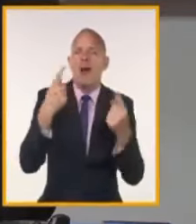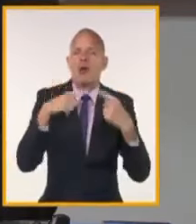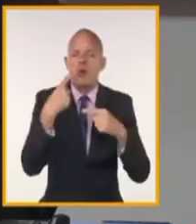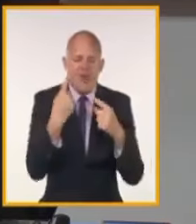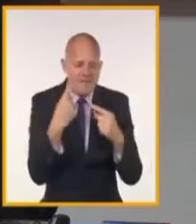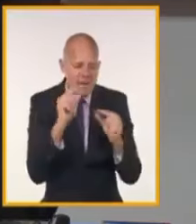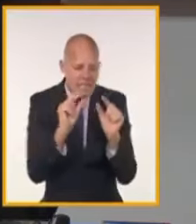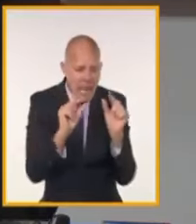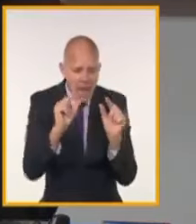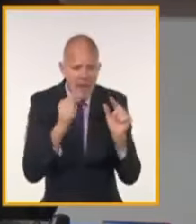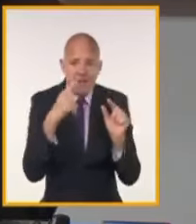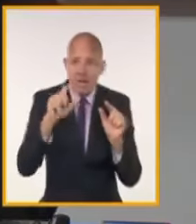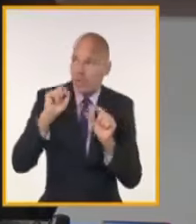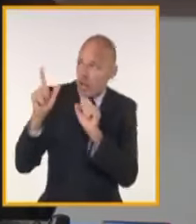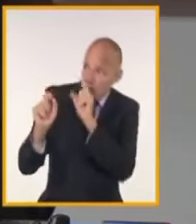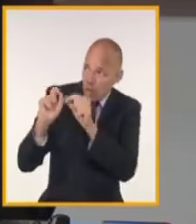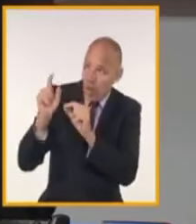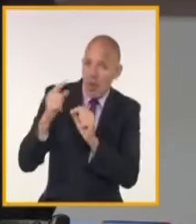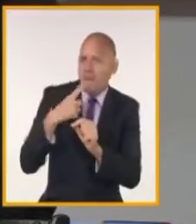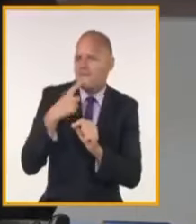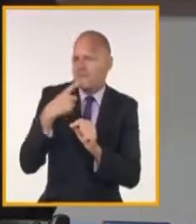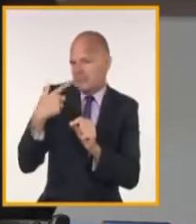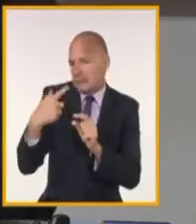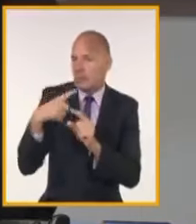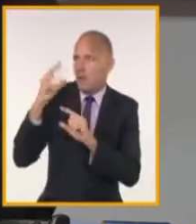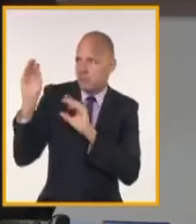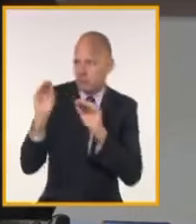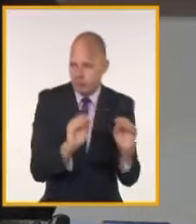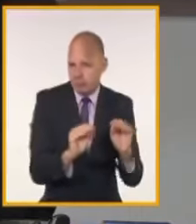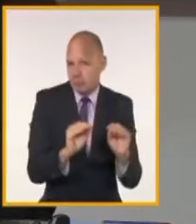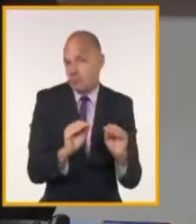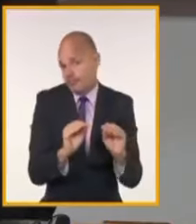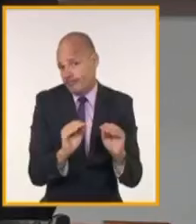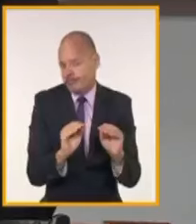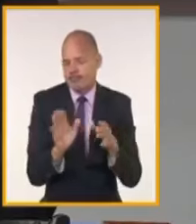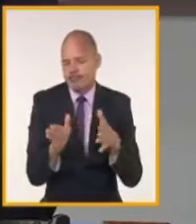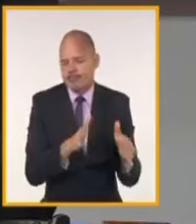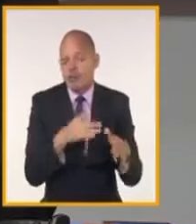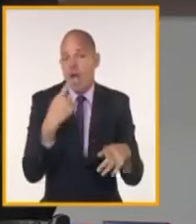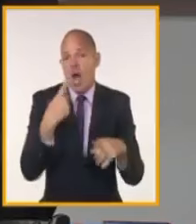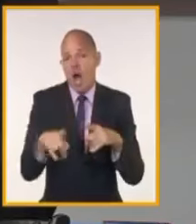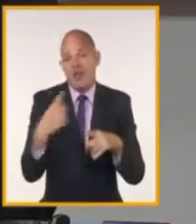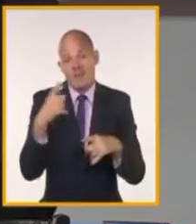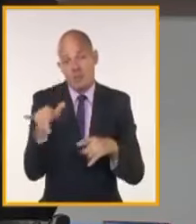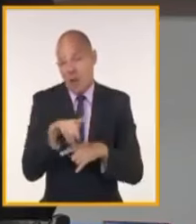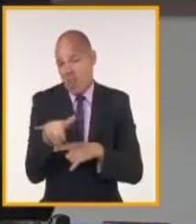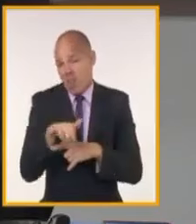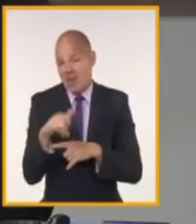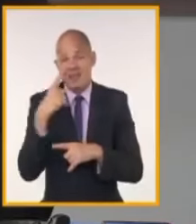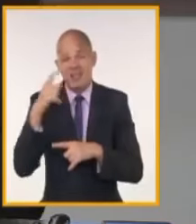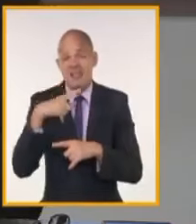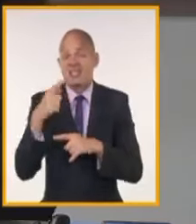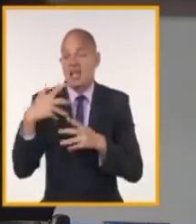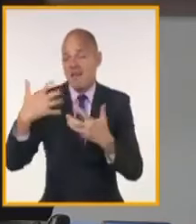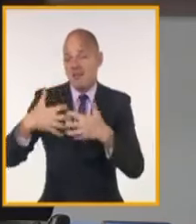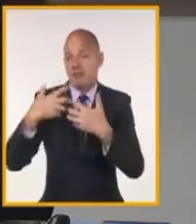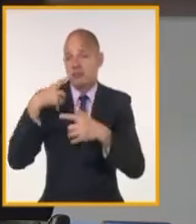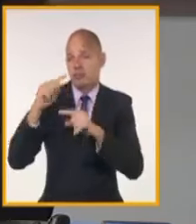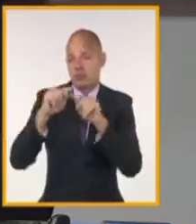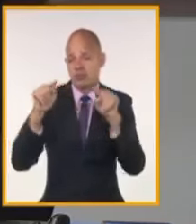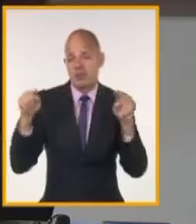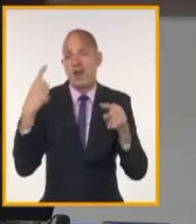volver otra vez pasado el verano a dar mantenimiento porque si no sacrificamos nuestras unidades termoeléctricas las sacrificamos y las